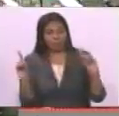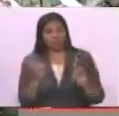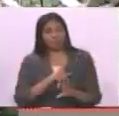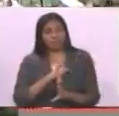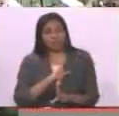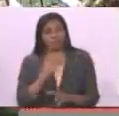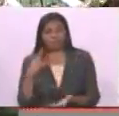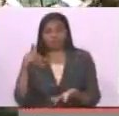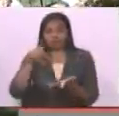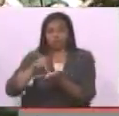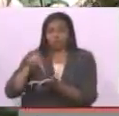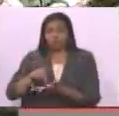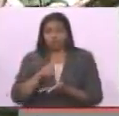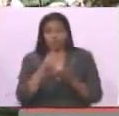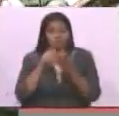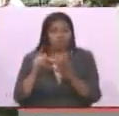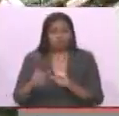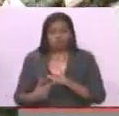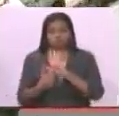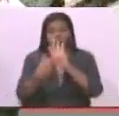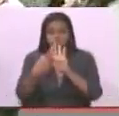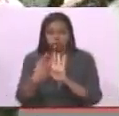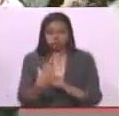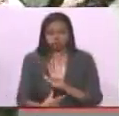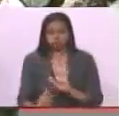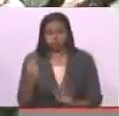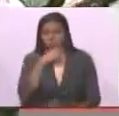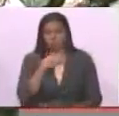democracia participativa, protagónica.